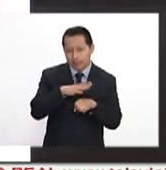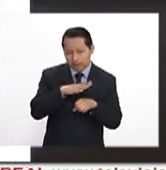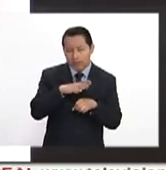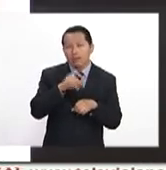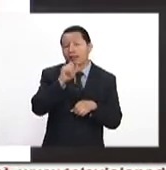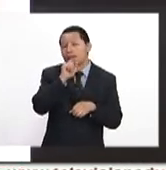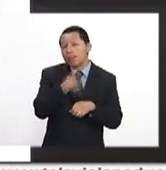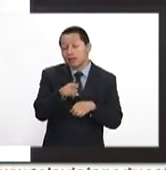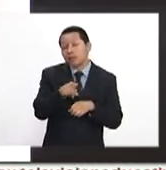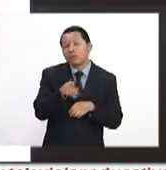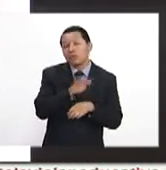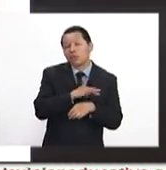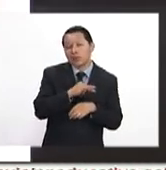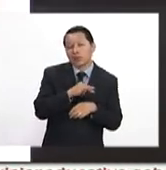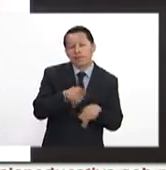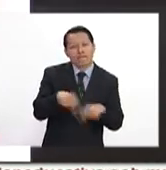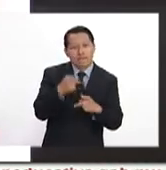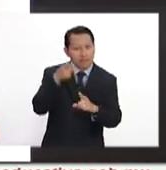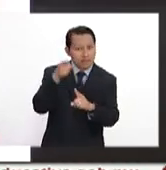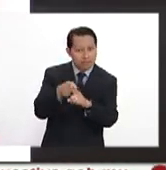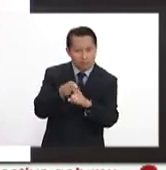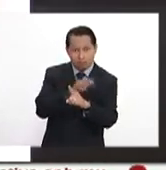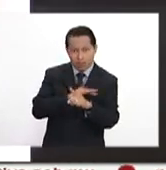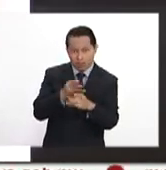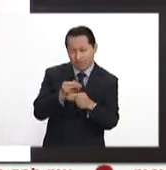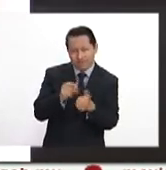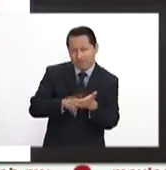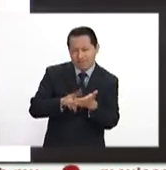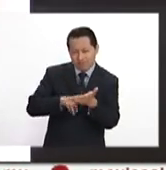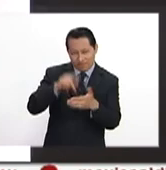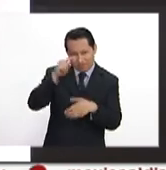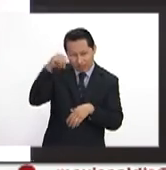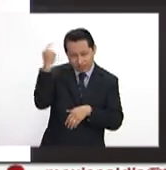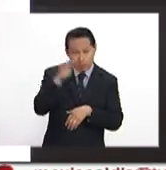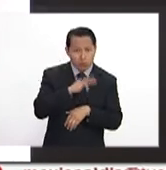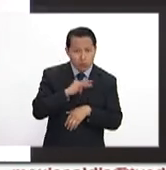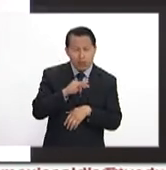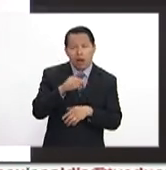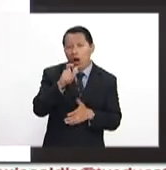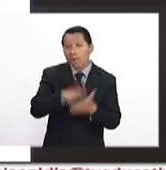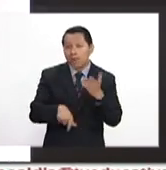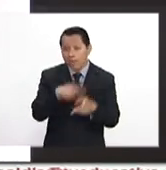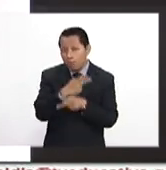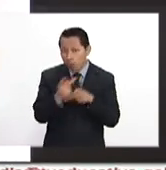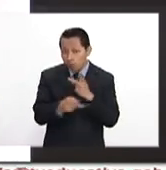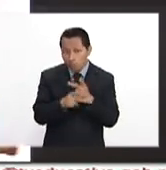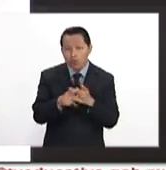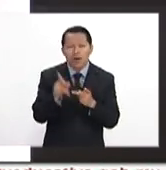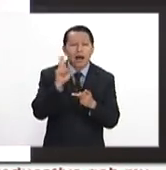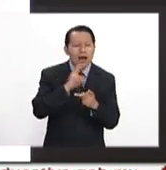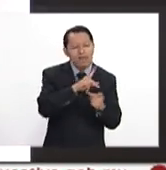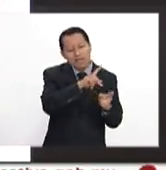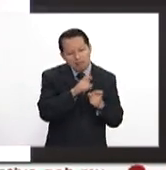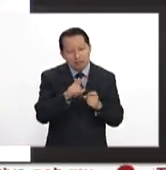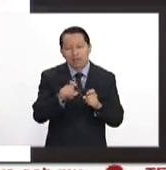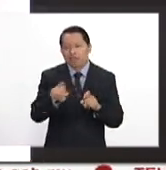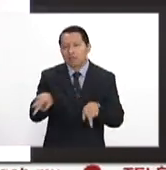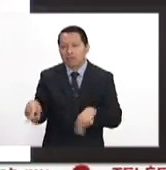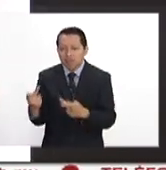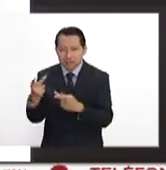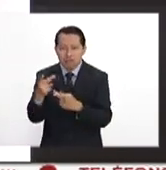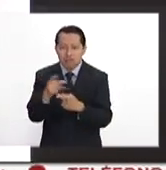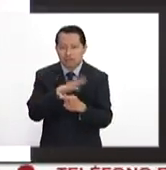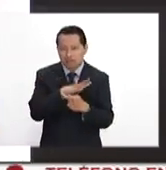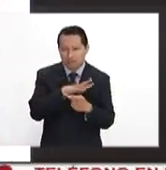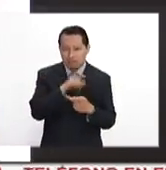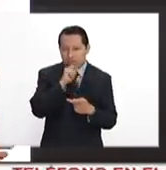decimos nosotros, que le vende directamente al consumidor, es muy fácil validarlo. Siempre pueden comprar un producto y tratar de revenderlo o encontrar el interés. Cuando